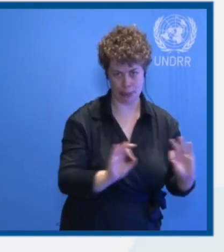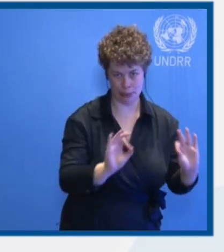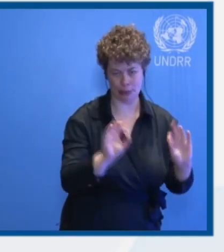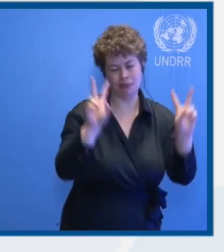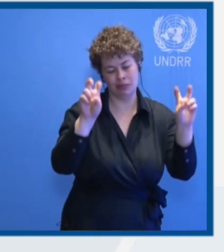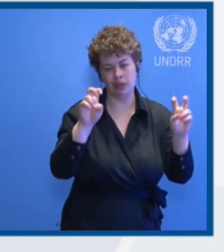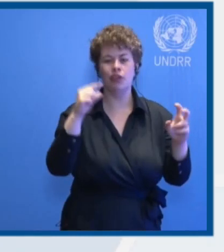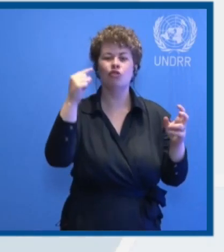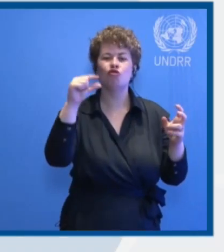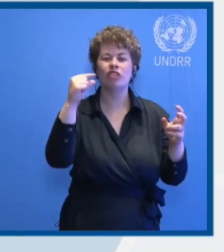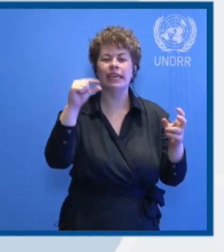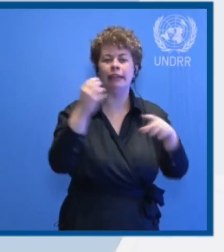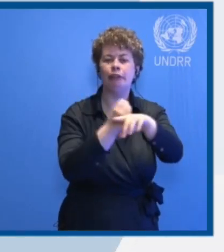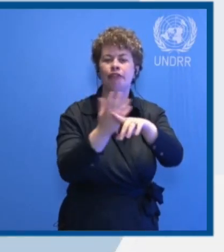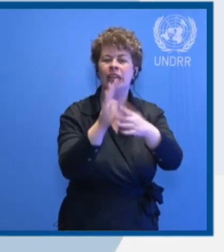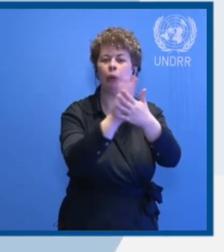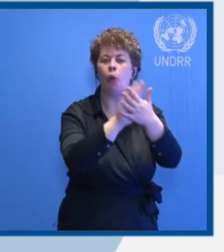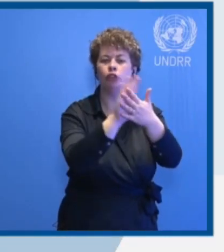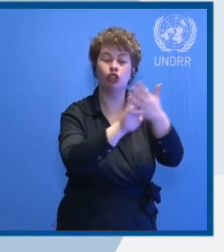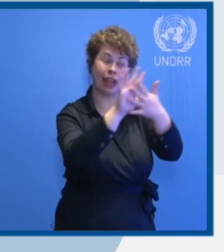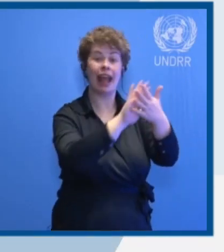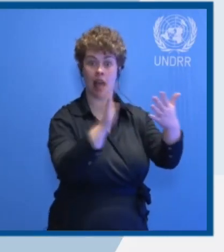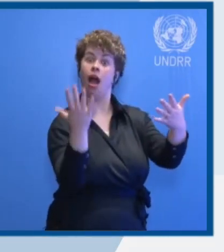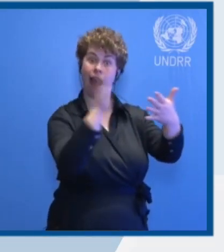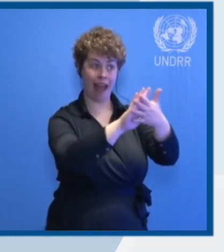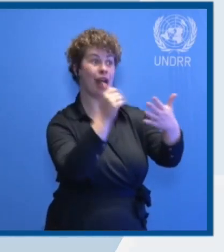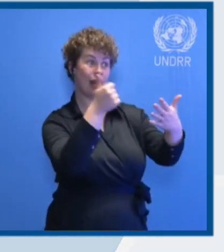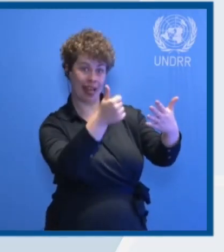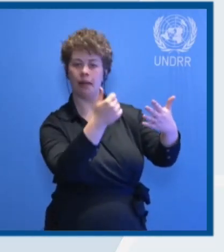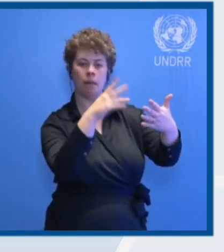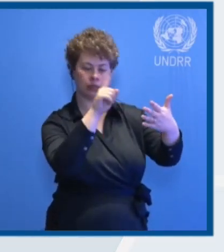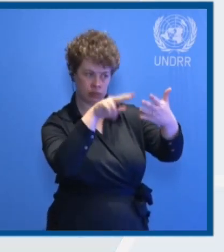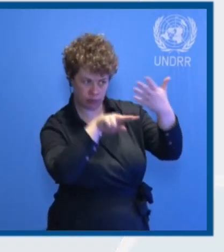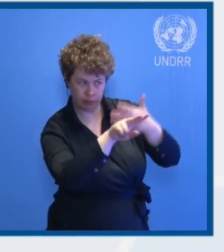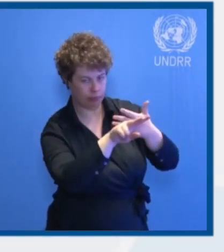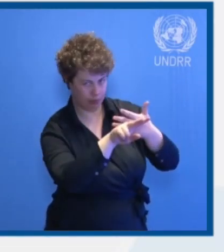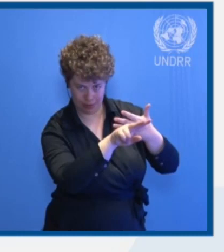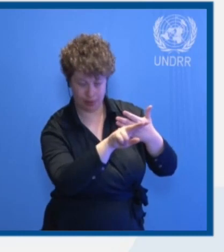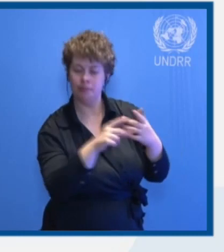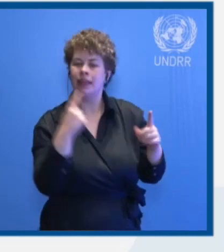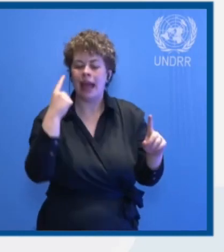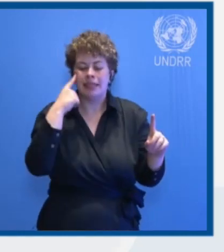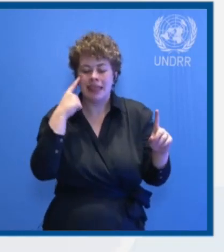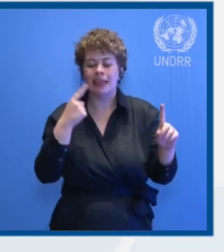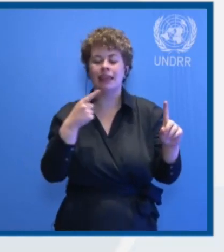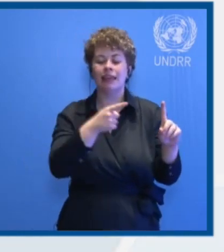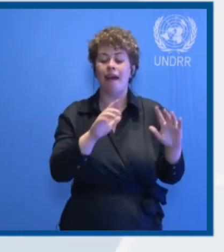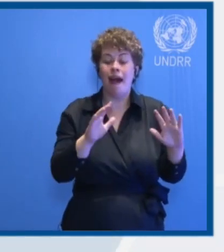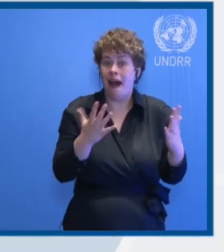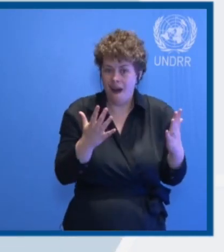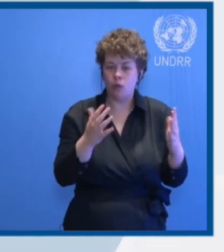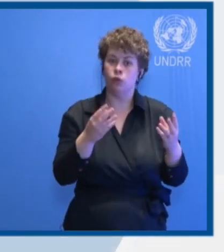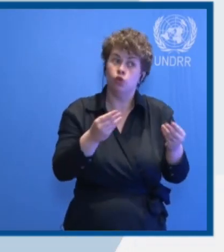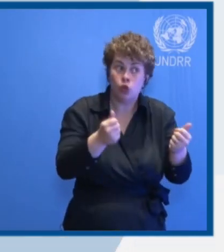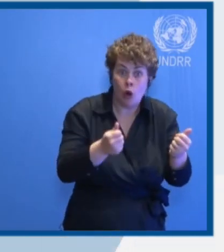de clasificación que define las características de los activos o las actividades económicas para ser elegibles como